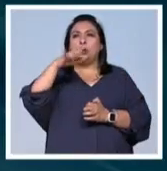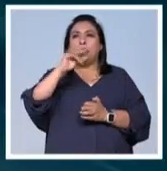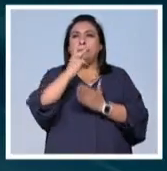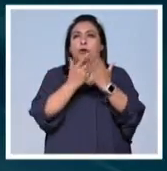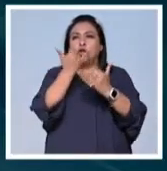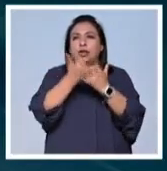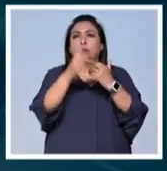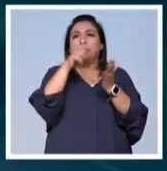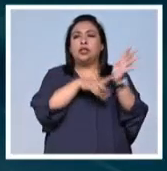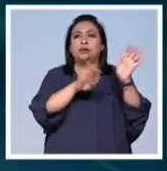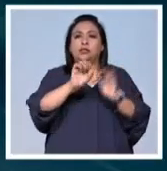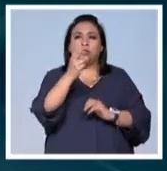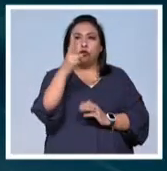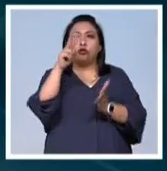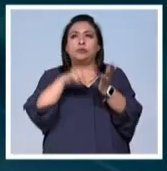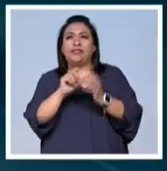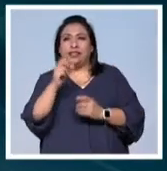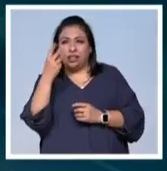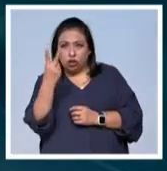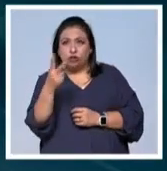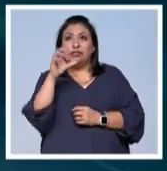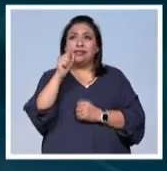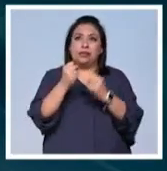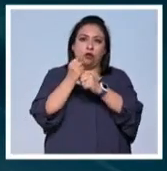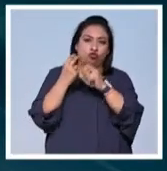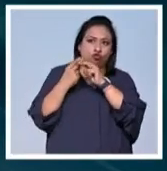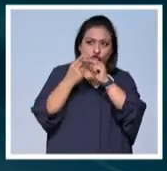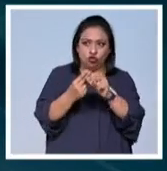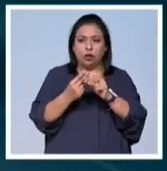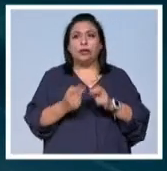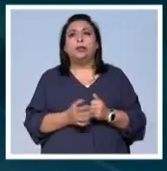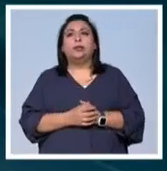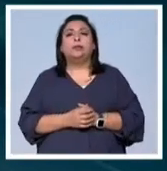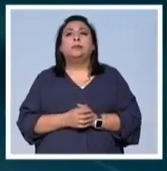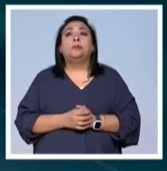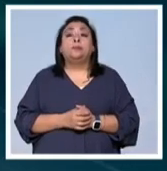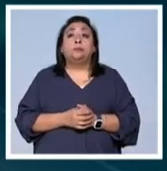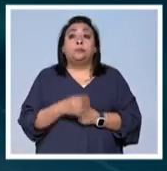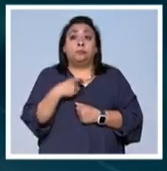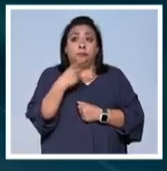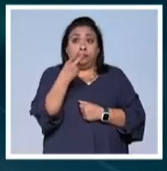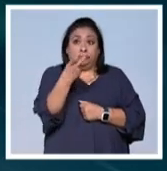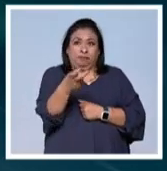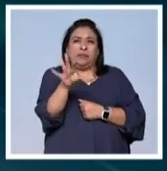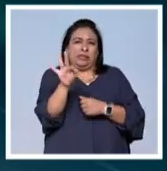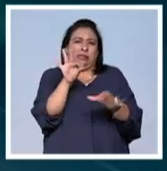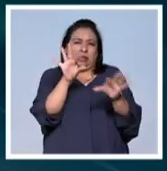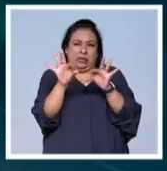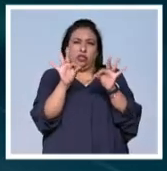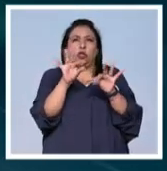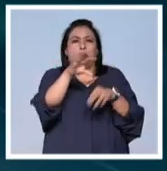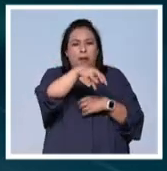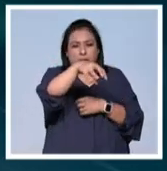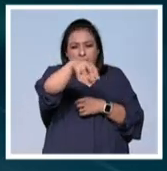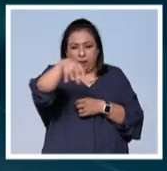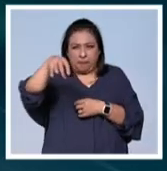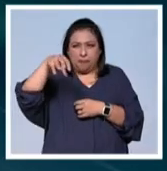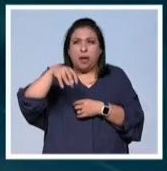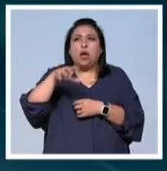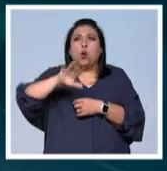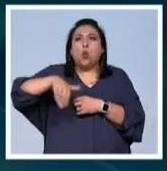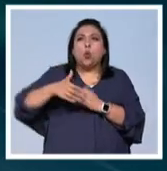proyecto 1962 2022 60 años es una selección de piezas que